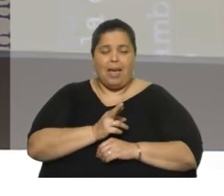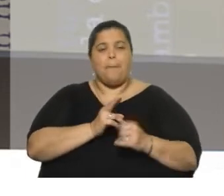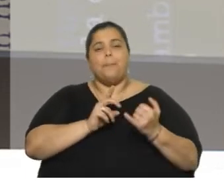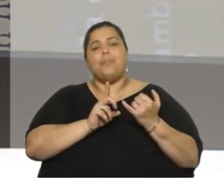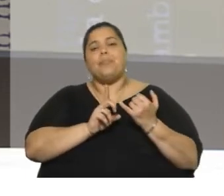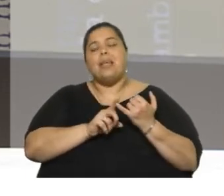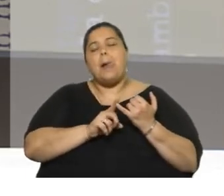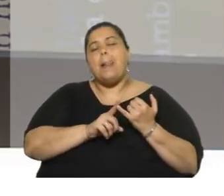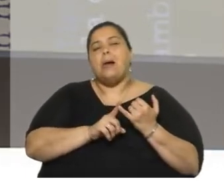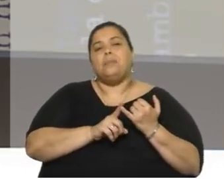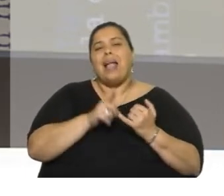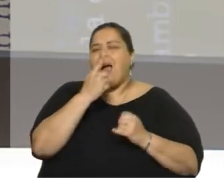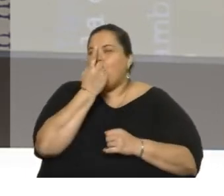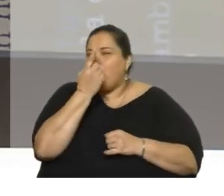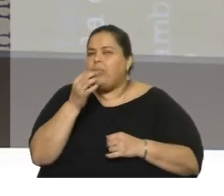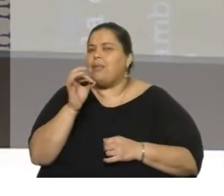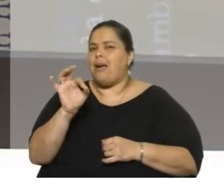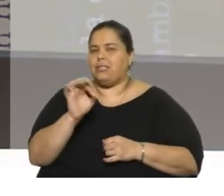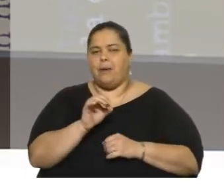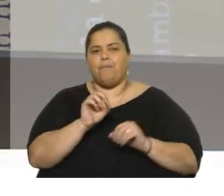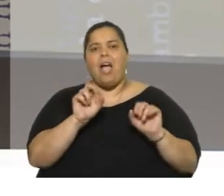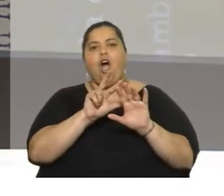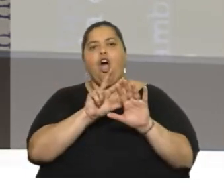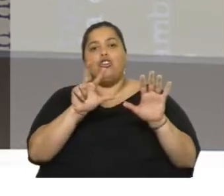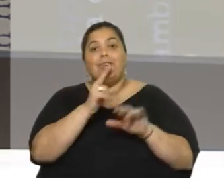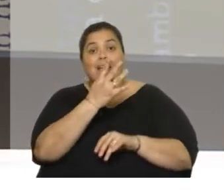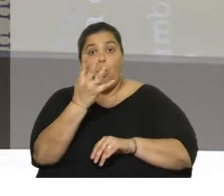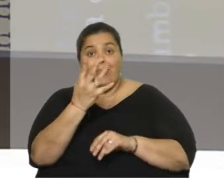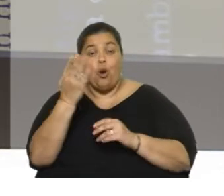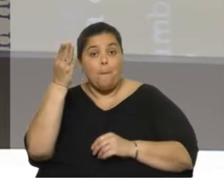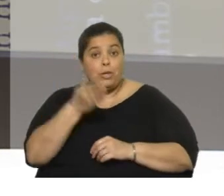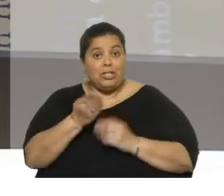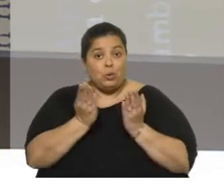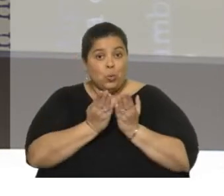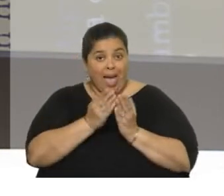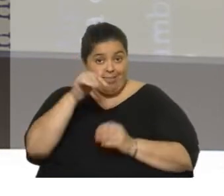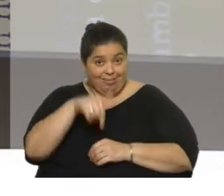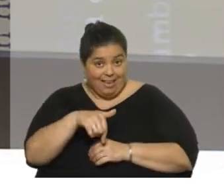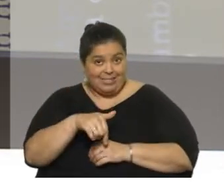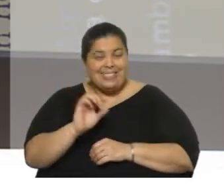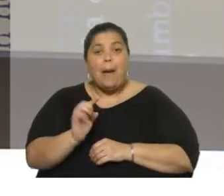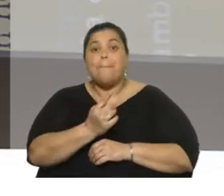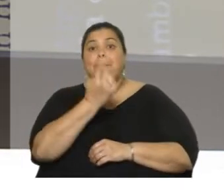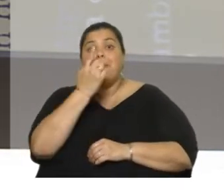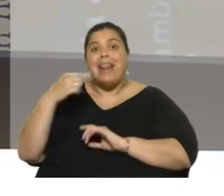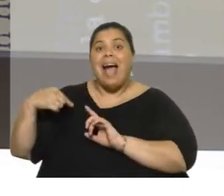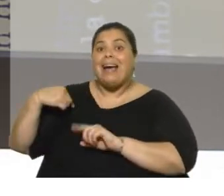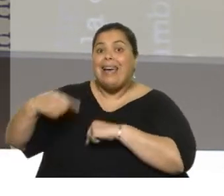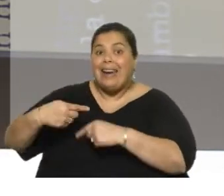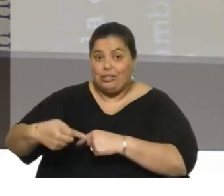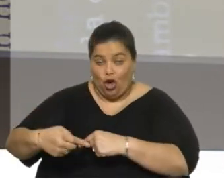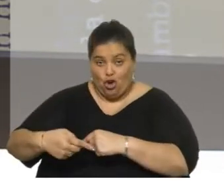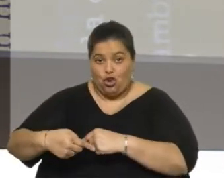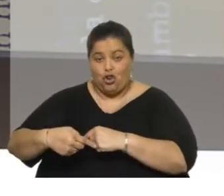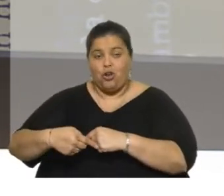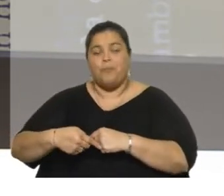Ahí hay una cosa, un detallecito más. El 84% de nuestros estudiantes actuales es la primera generación